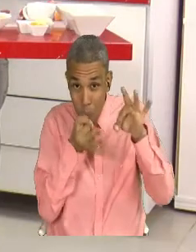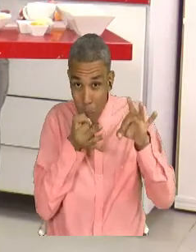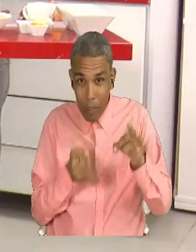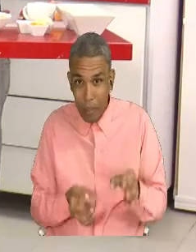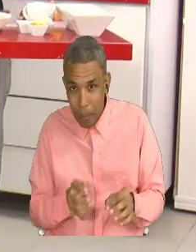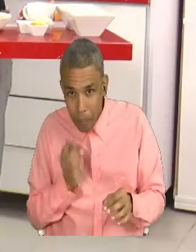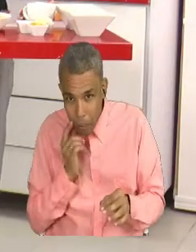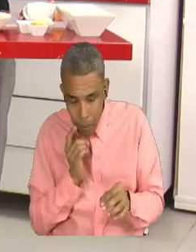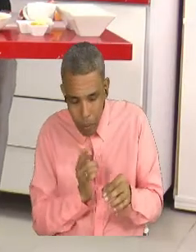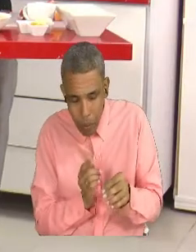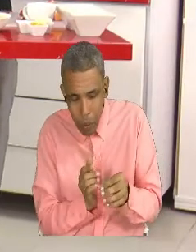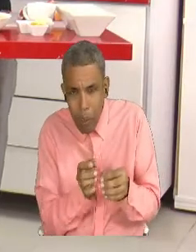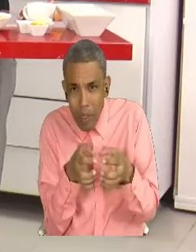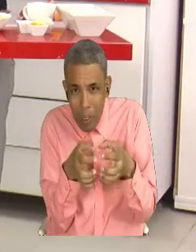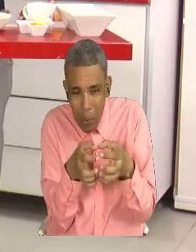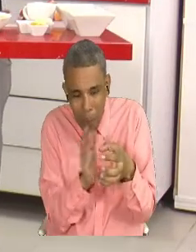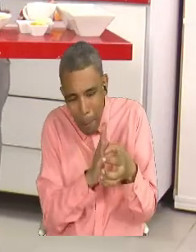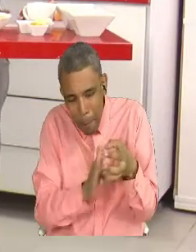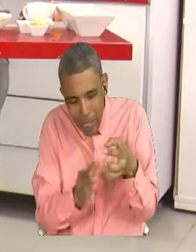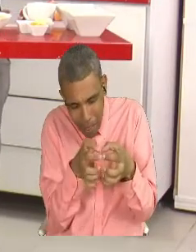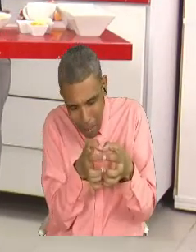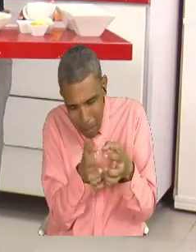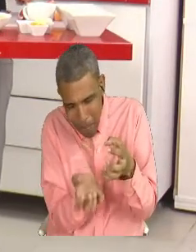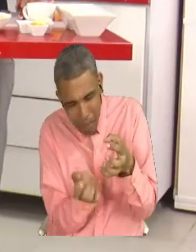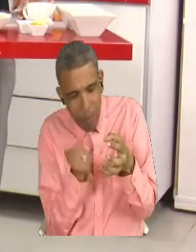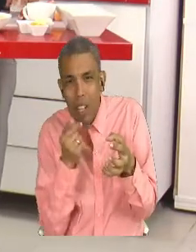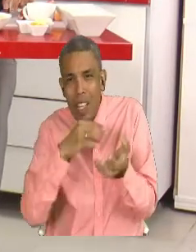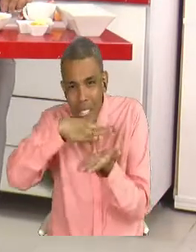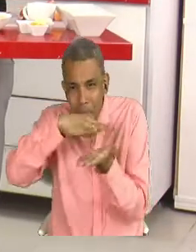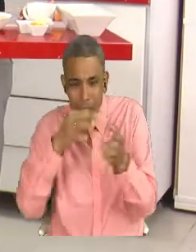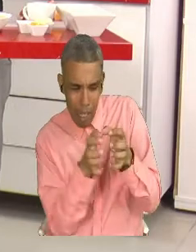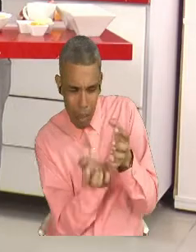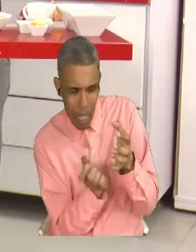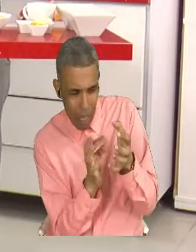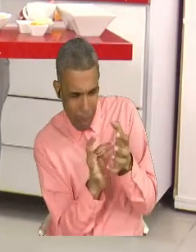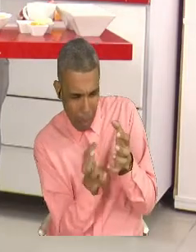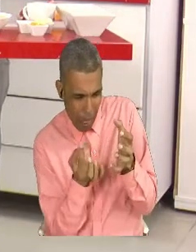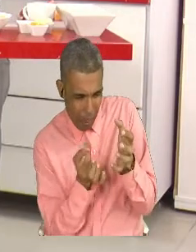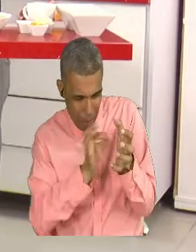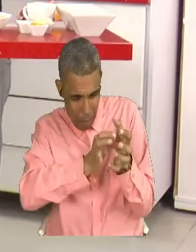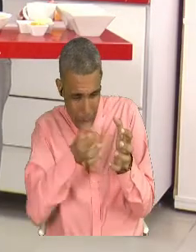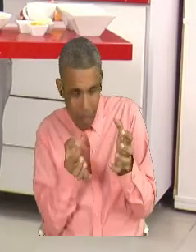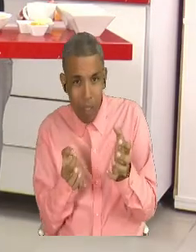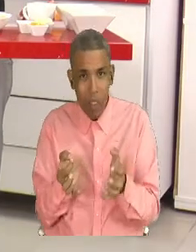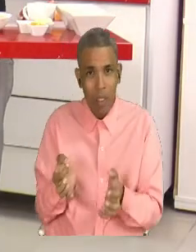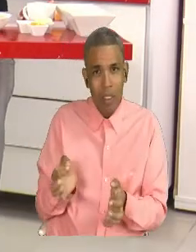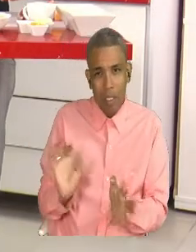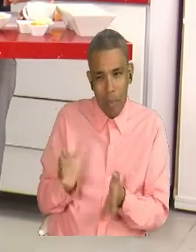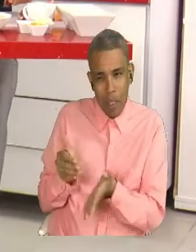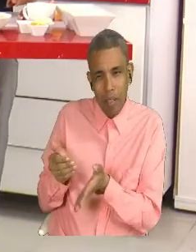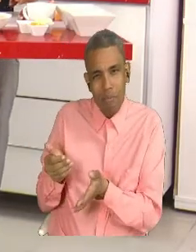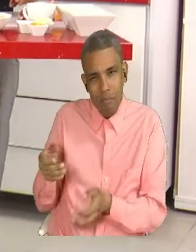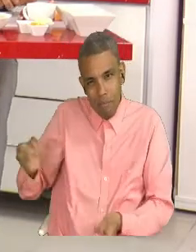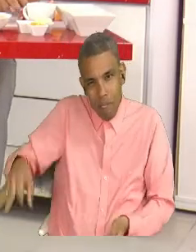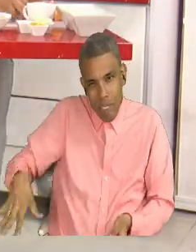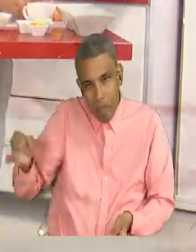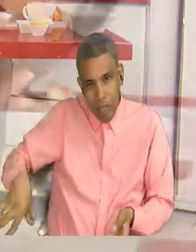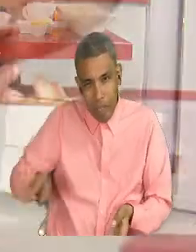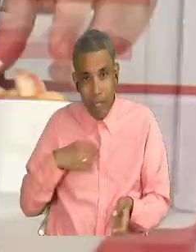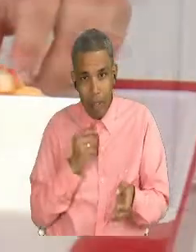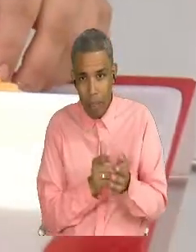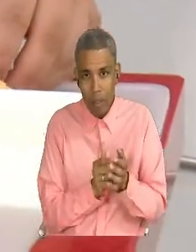en el momento de que estén consumiendo la ensalada no sientan de pronto la pepita, que es desagradable, y más si la muerden. Ajá. Entonces acá